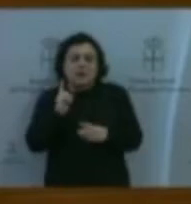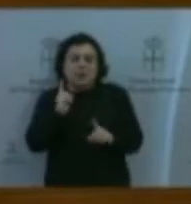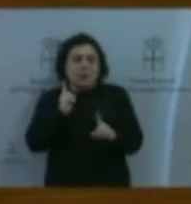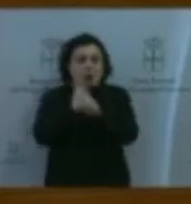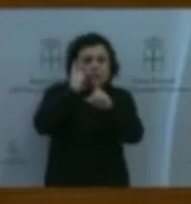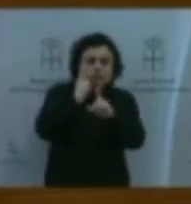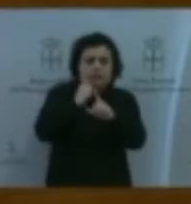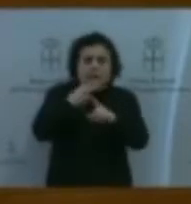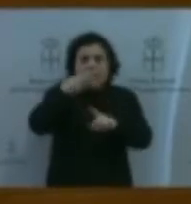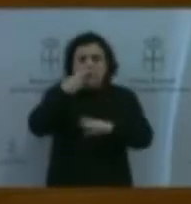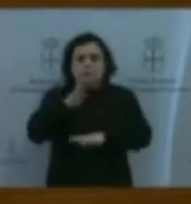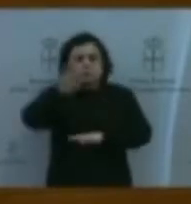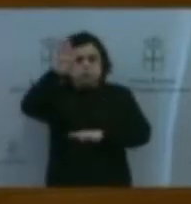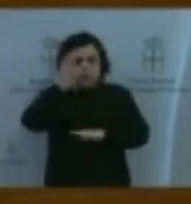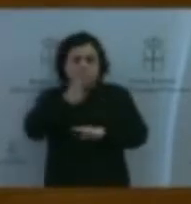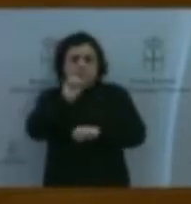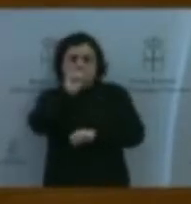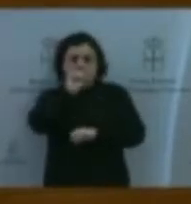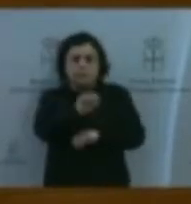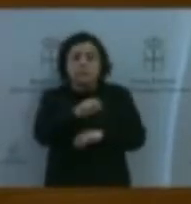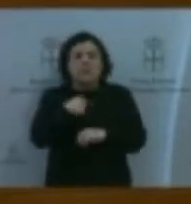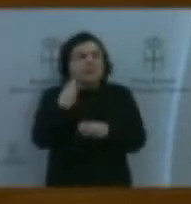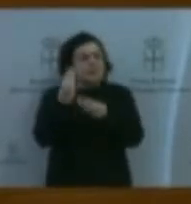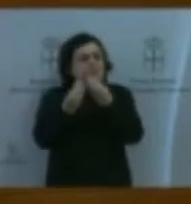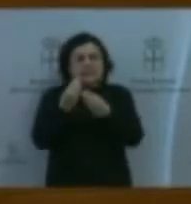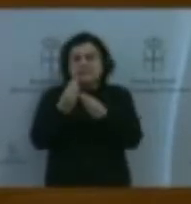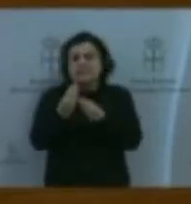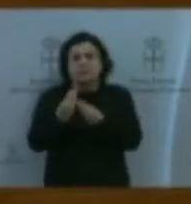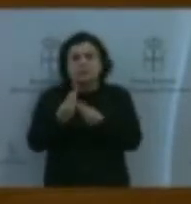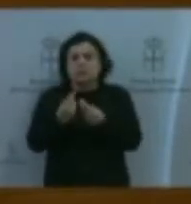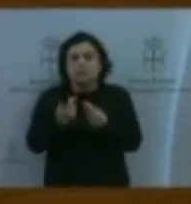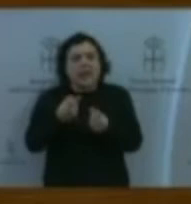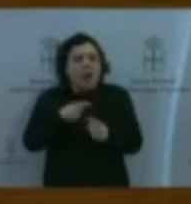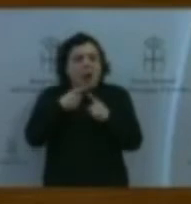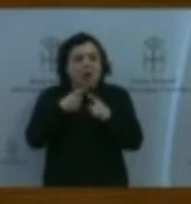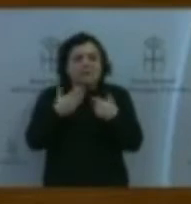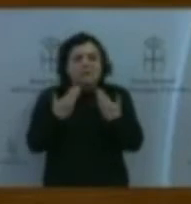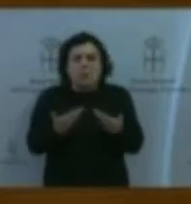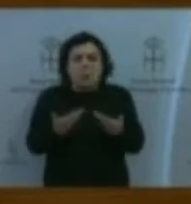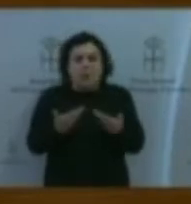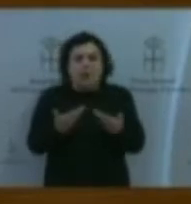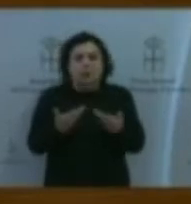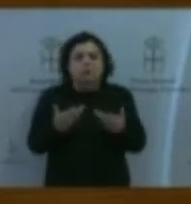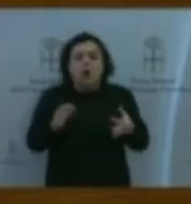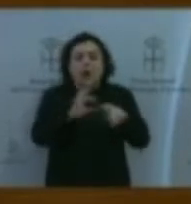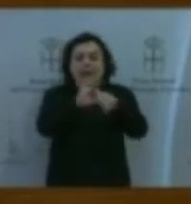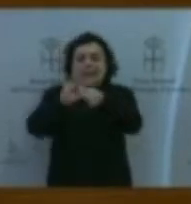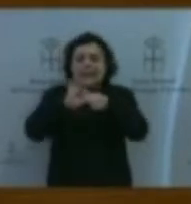Y ahí creemos que su objetivo es la destrucción de los lazos comunitarios. Cuanto menos haya comunidad,